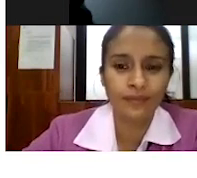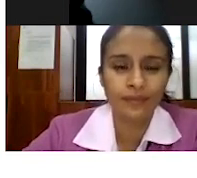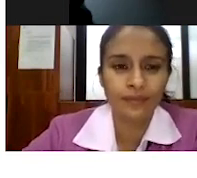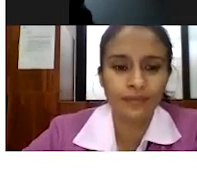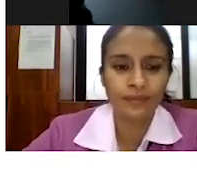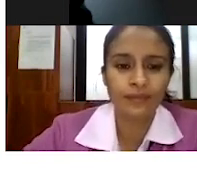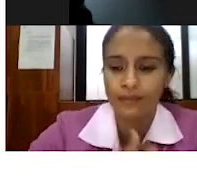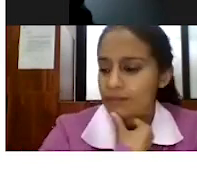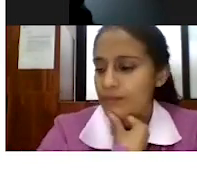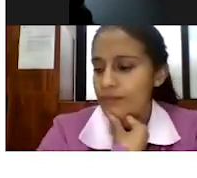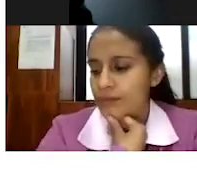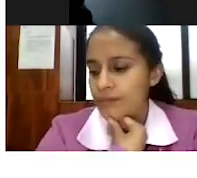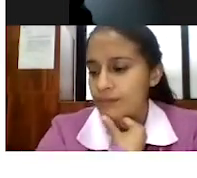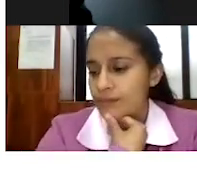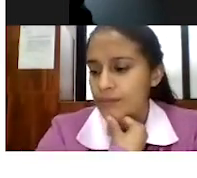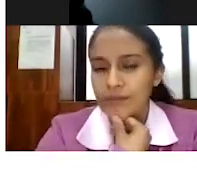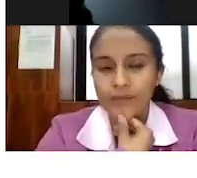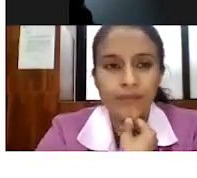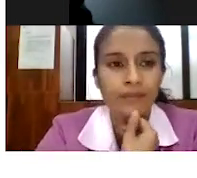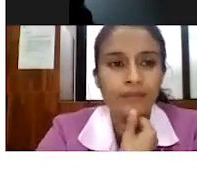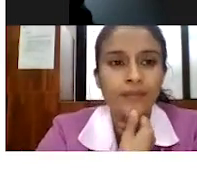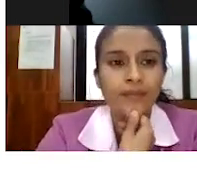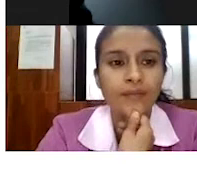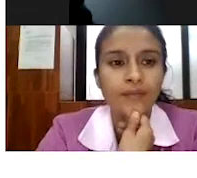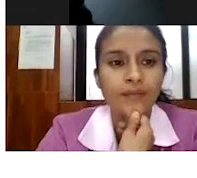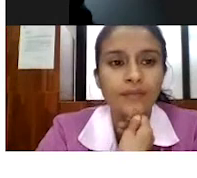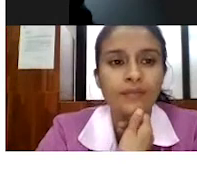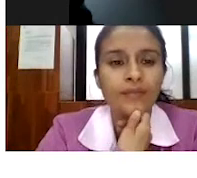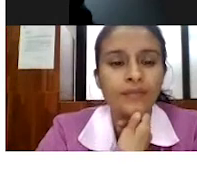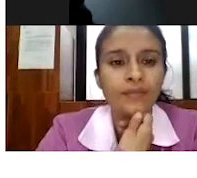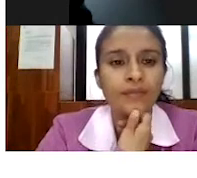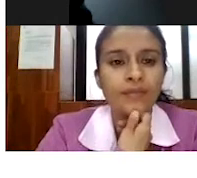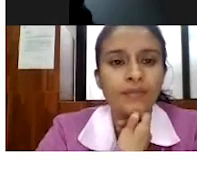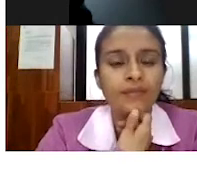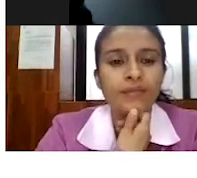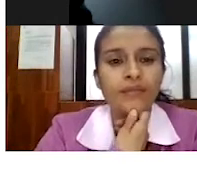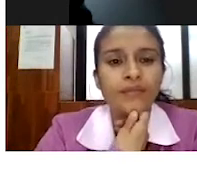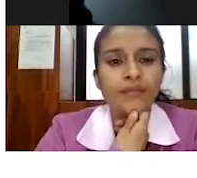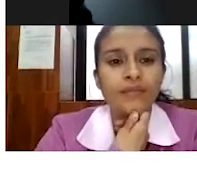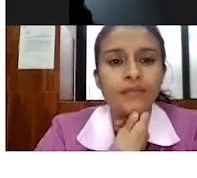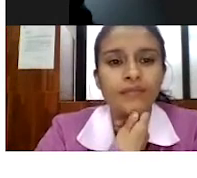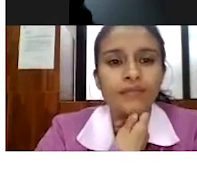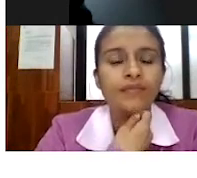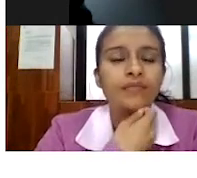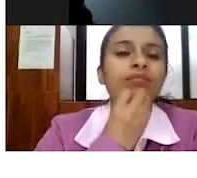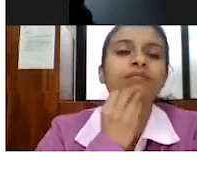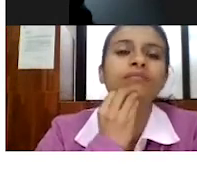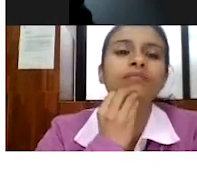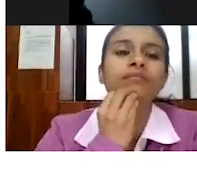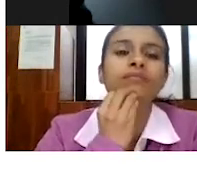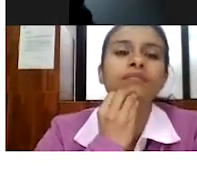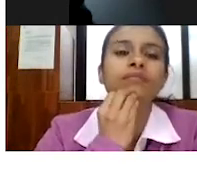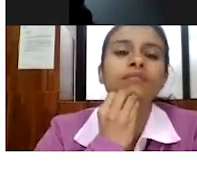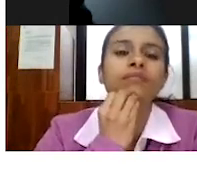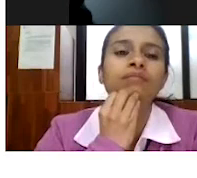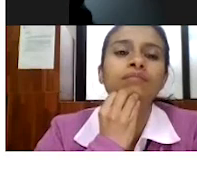esto? Muchas de las cosas que vimos aquí, desde cómo entrar a la escena, analizar las inspecciones que